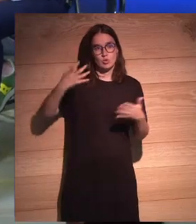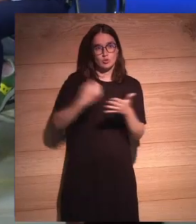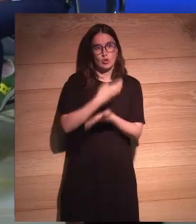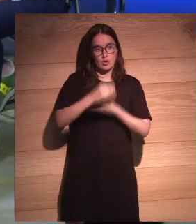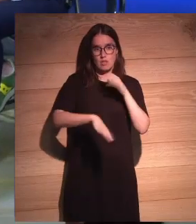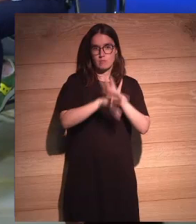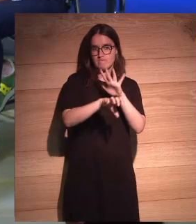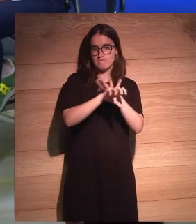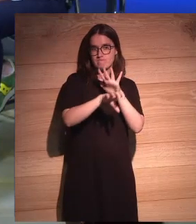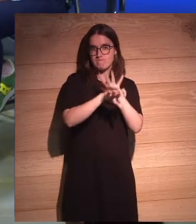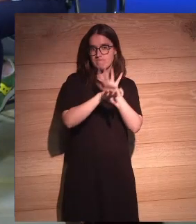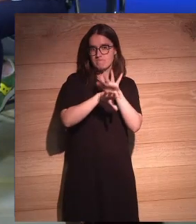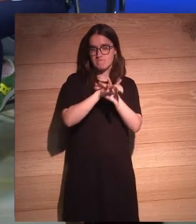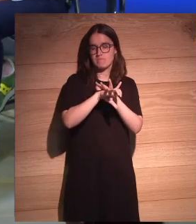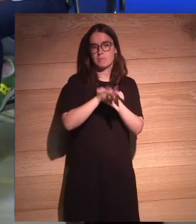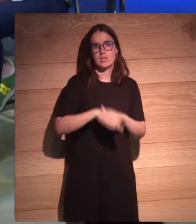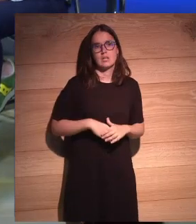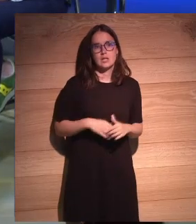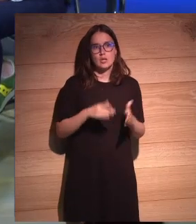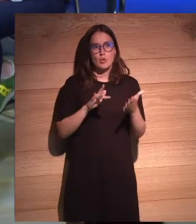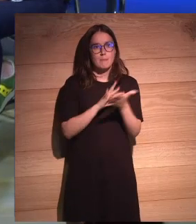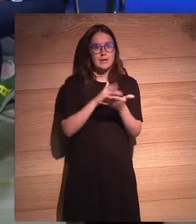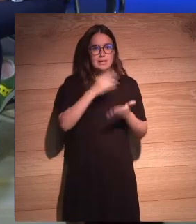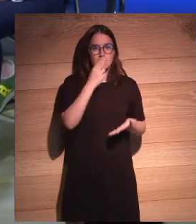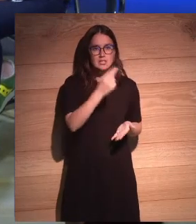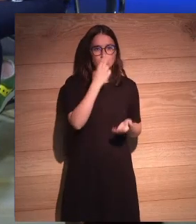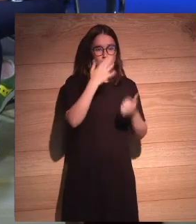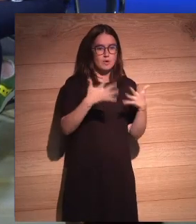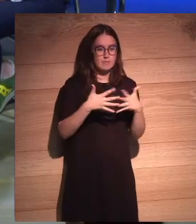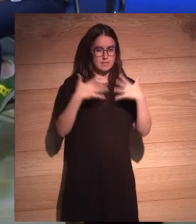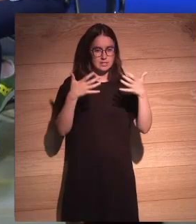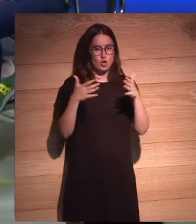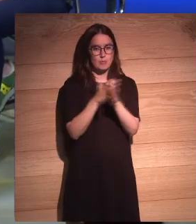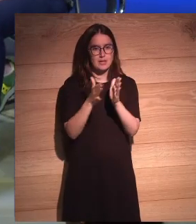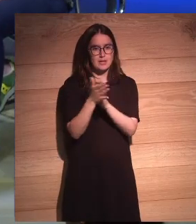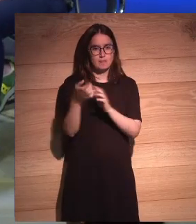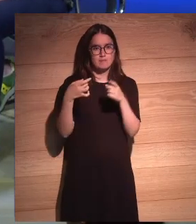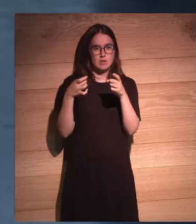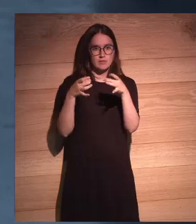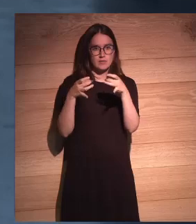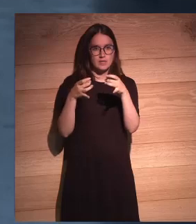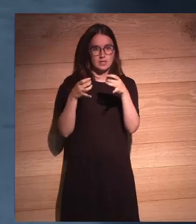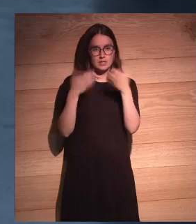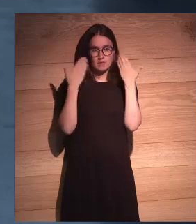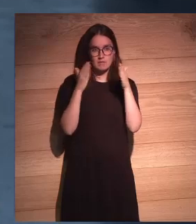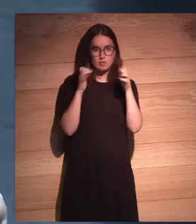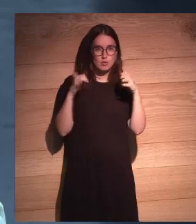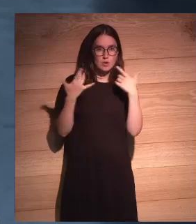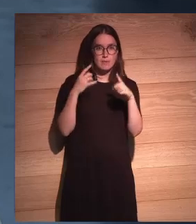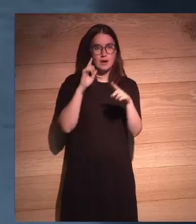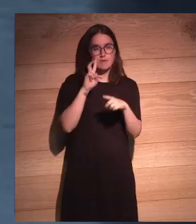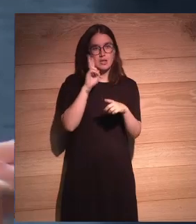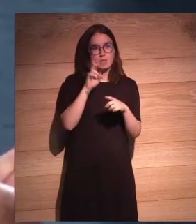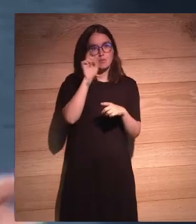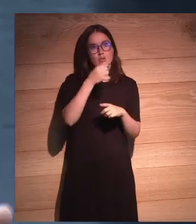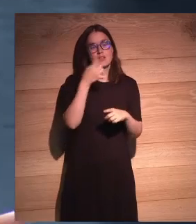lo que hace, qué páginas visita, qué mensajes se cruza con los colegas a través de Facebook para ver qué te ha